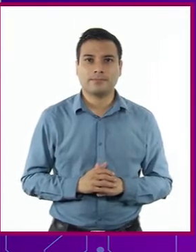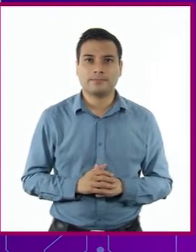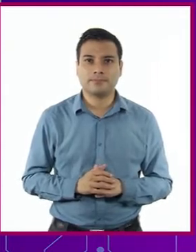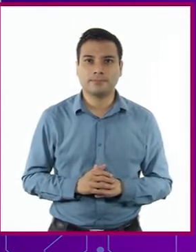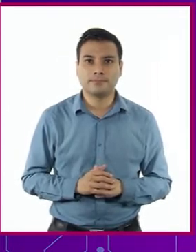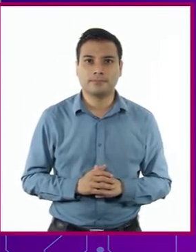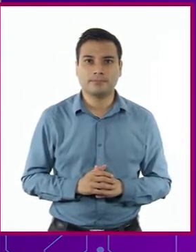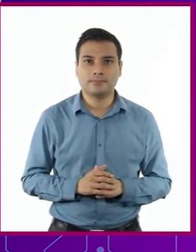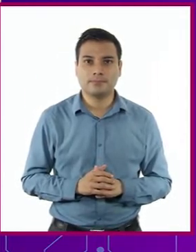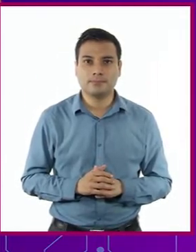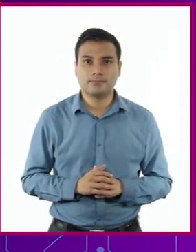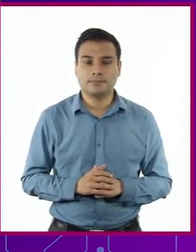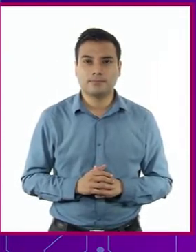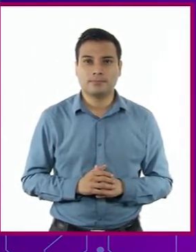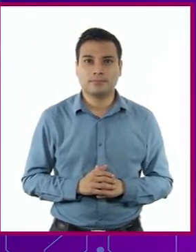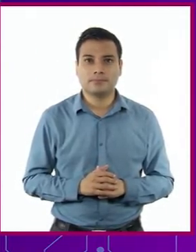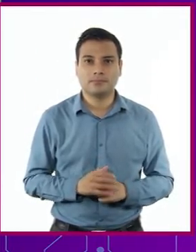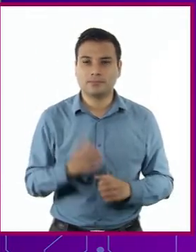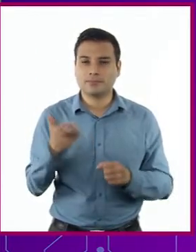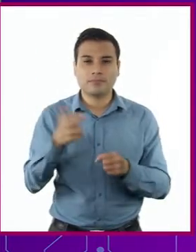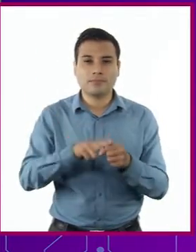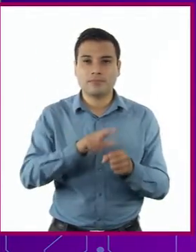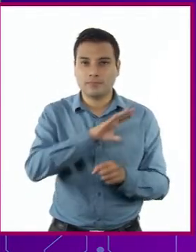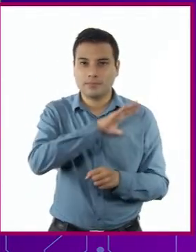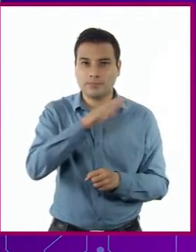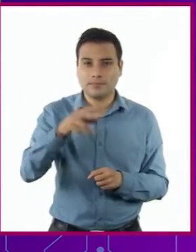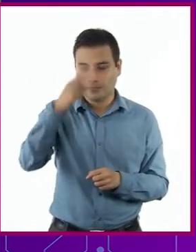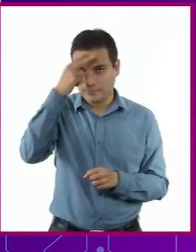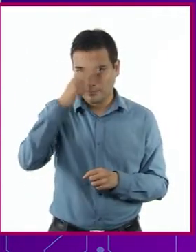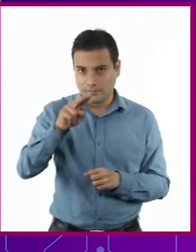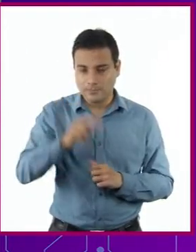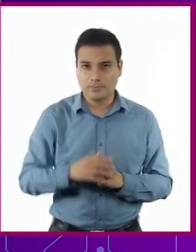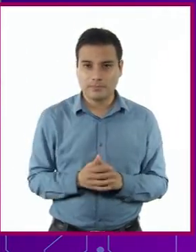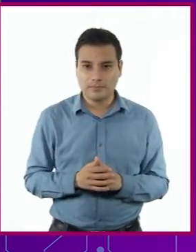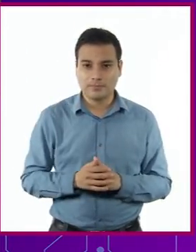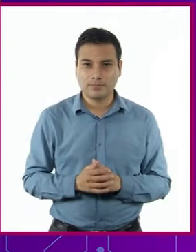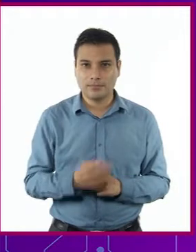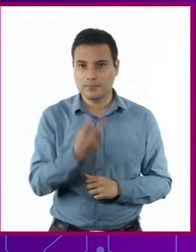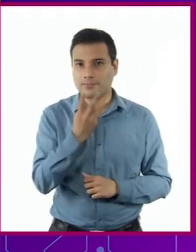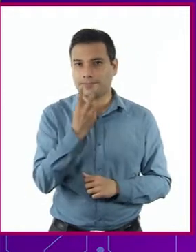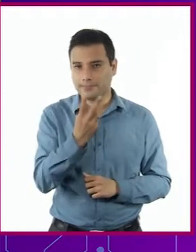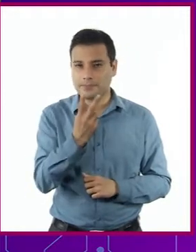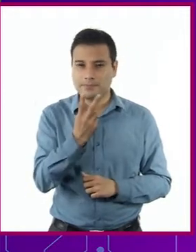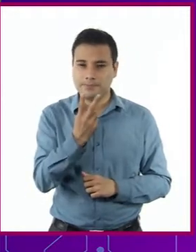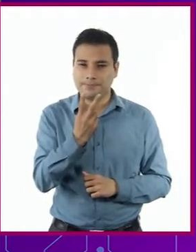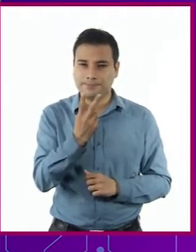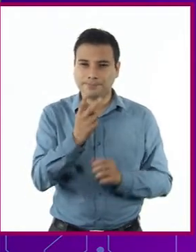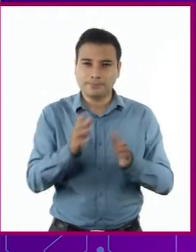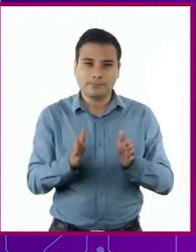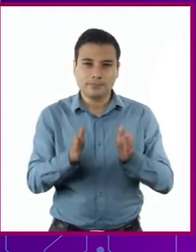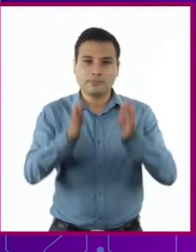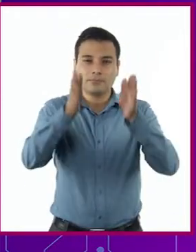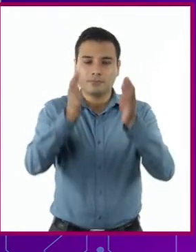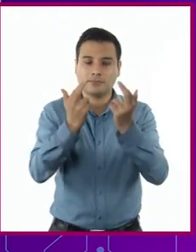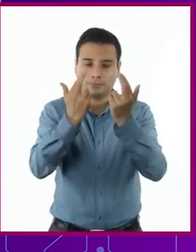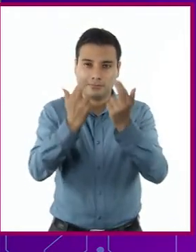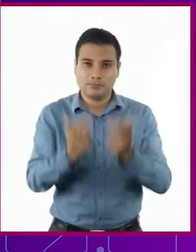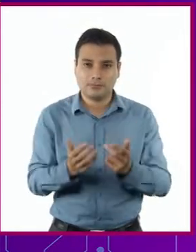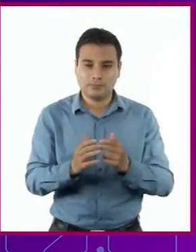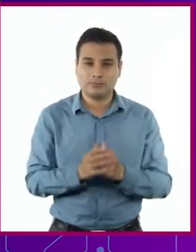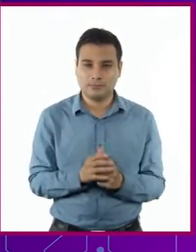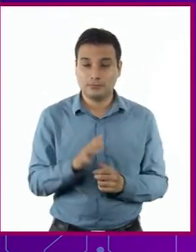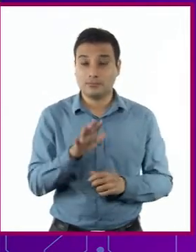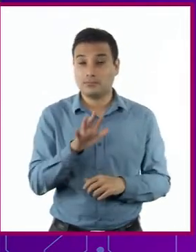Lo que sucedió en el Hospital General de México fue el desplome de 2 estructuras, en las que